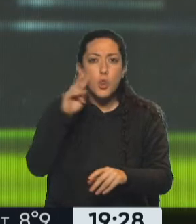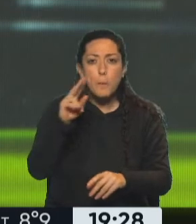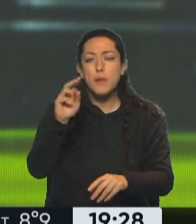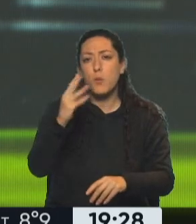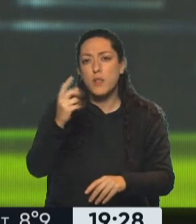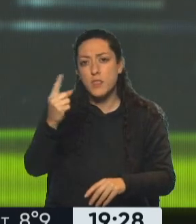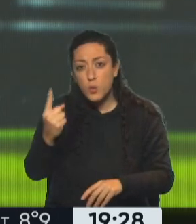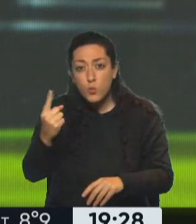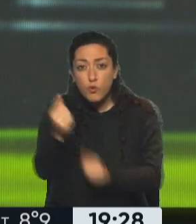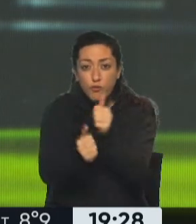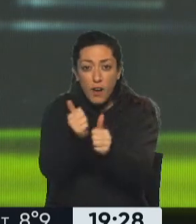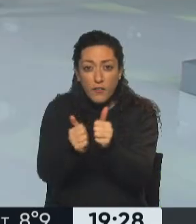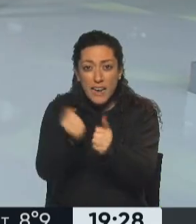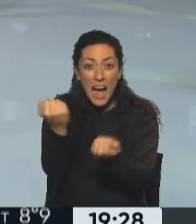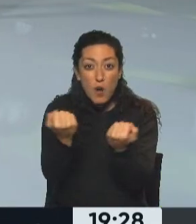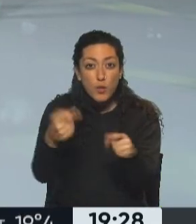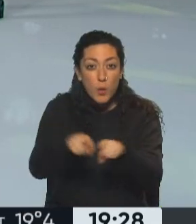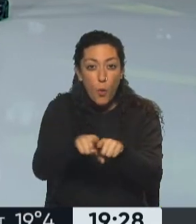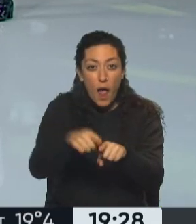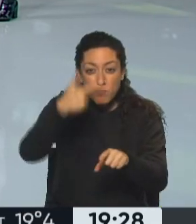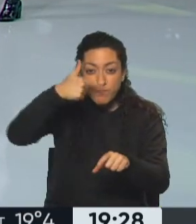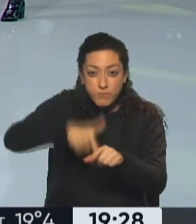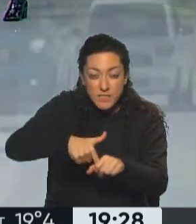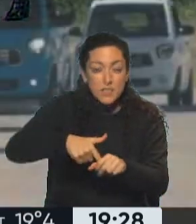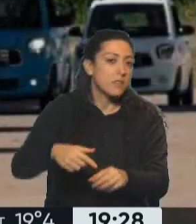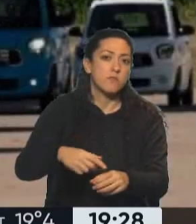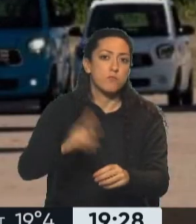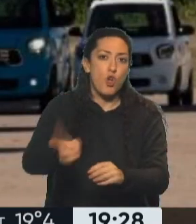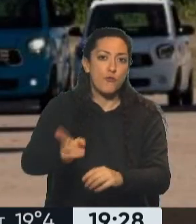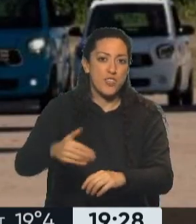se va a poder fabricar ningún auto de combustión con gasolina. Gracias, Irina, como siempre.